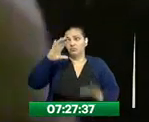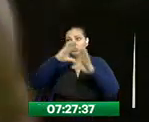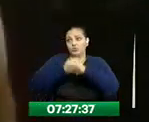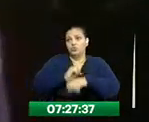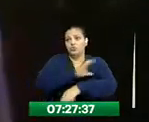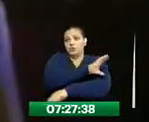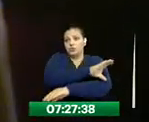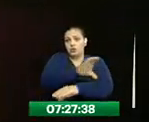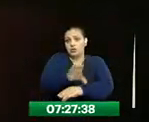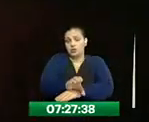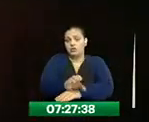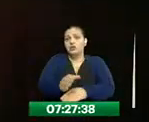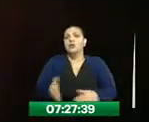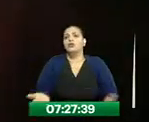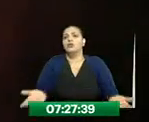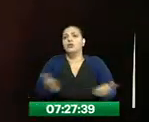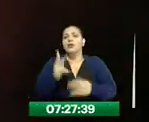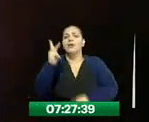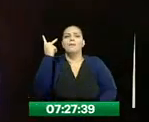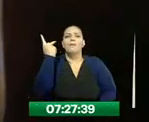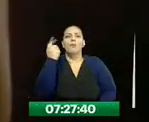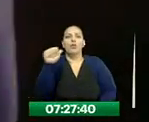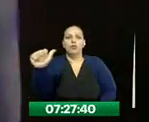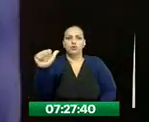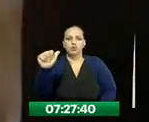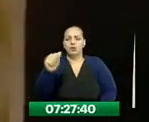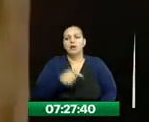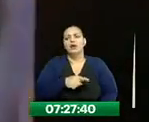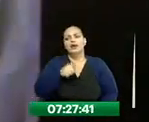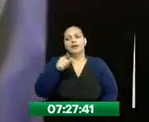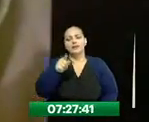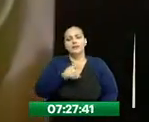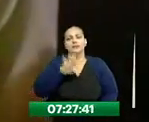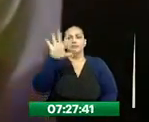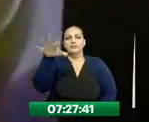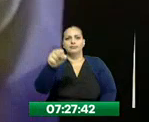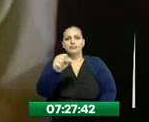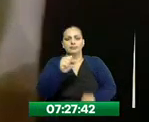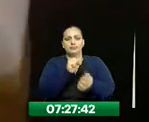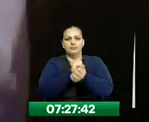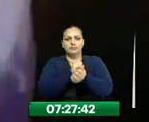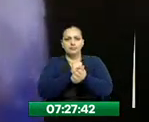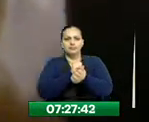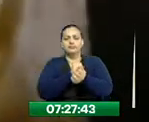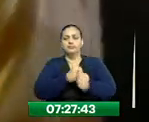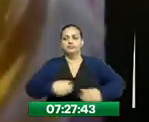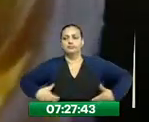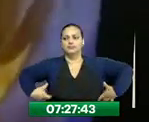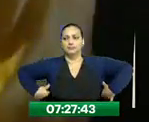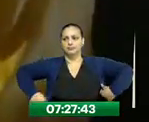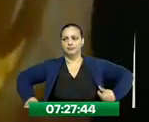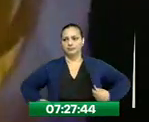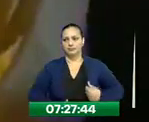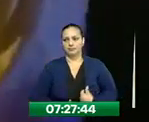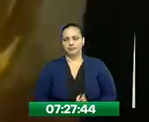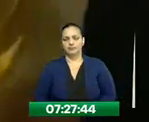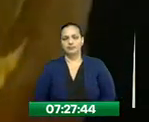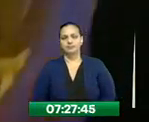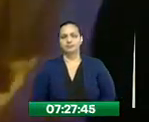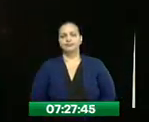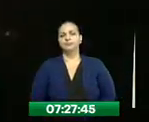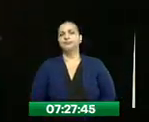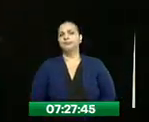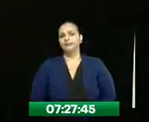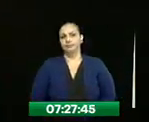La retención se efectuó cerca de Puerto Azul en la vía Guayaquil-Salinas. Nos vamos a ir manejando este vehículo, ¿no? Sí, Pero el operativo había iniciado